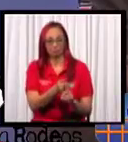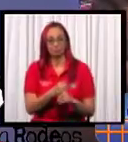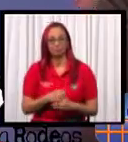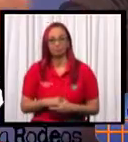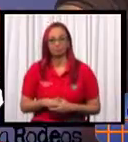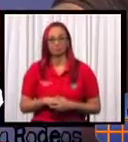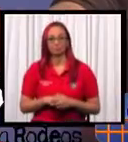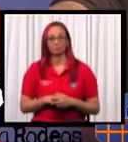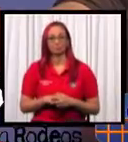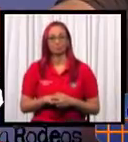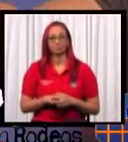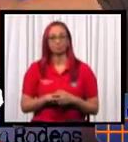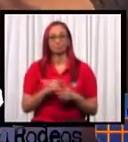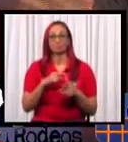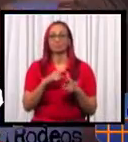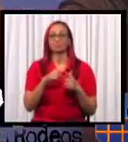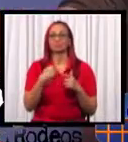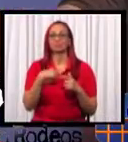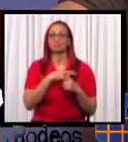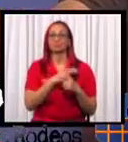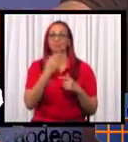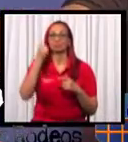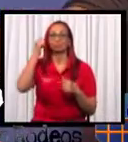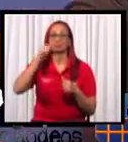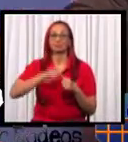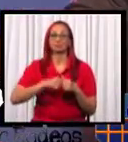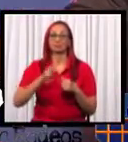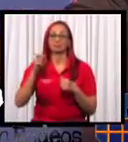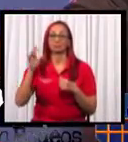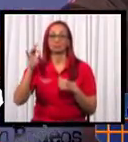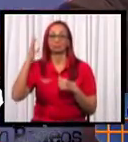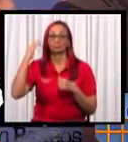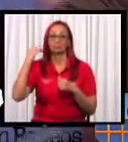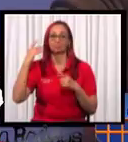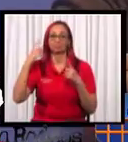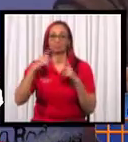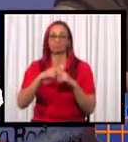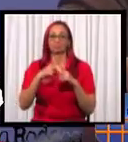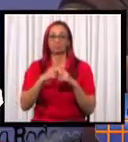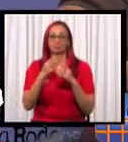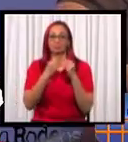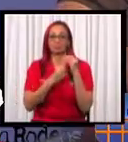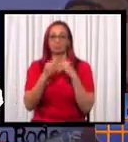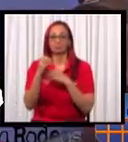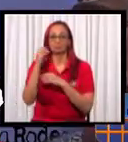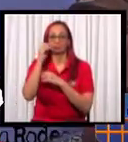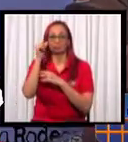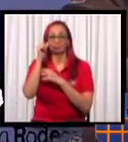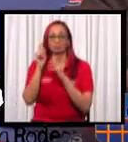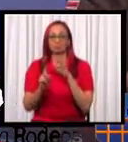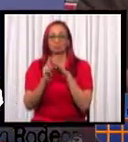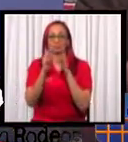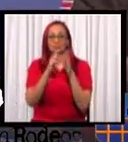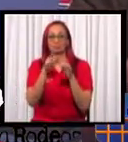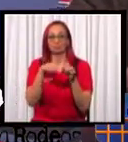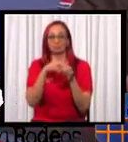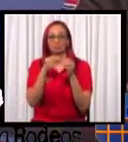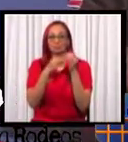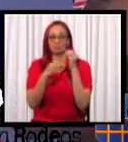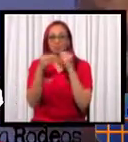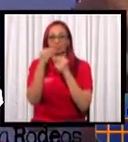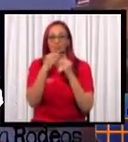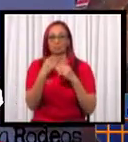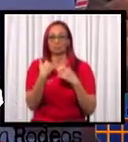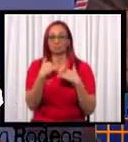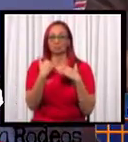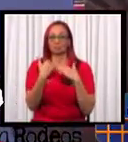Y nosotros recordemos en el 2008, cuando se dio la crisis alimentaria, el señor Oscar Arias salió con el Plan Nacional de Alimentos, sí, que era volvamos